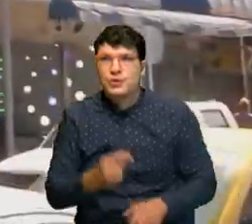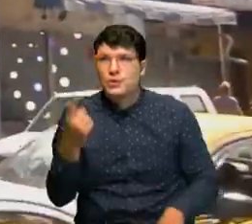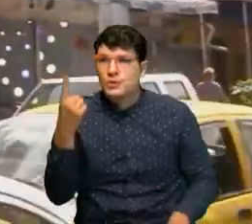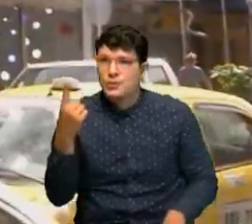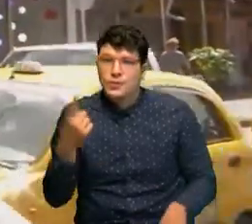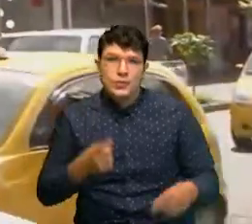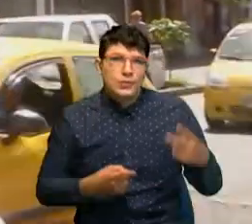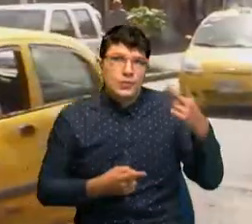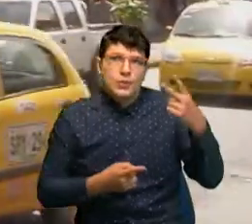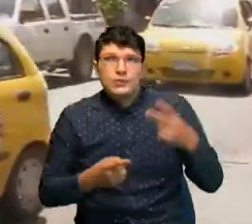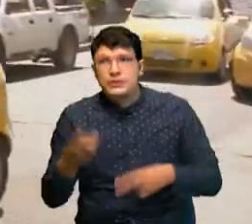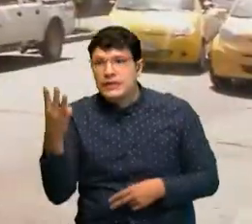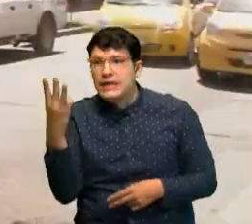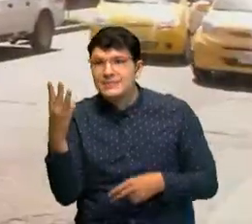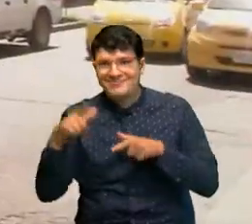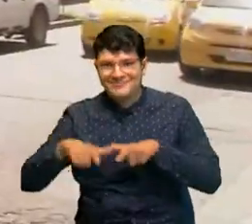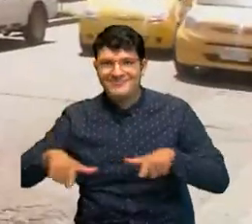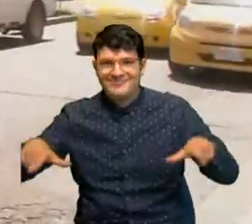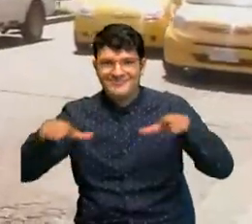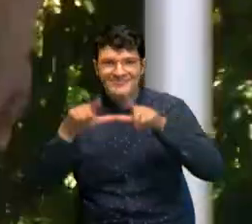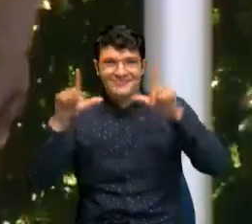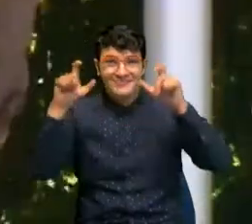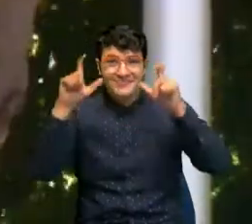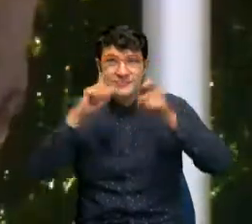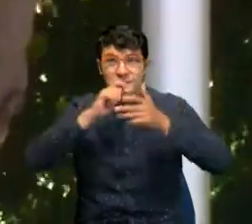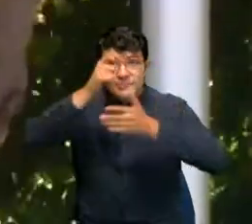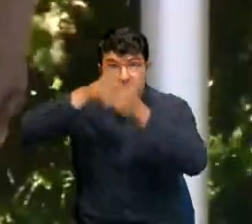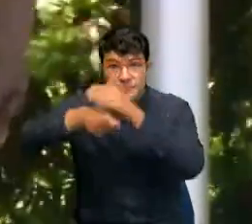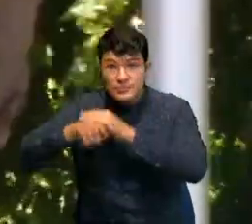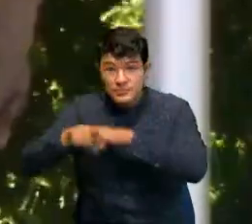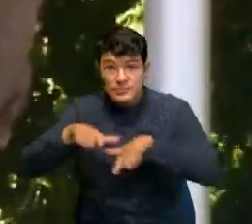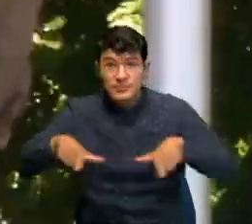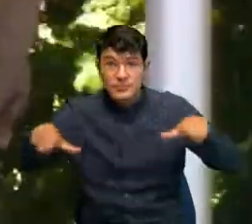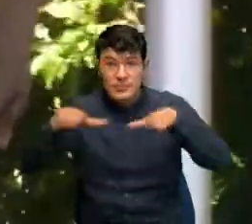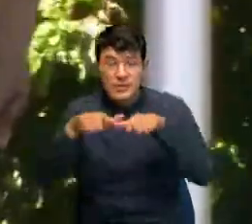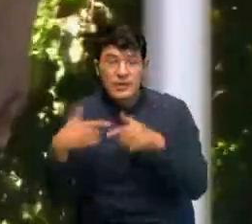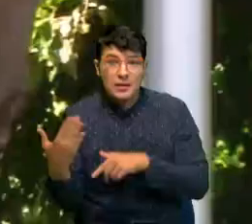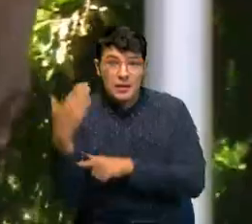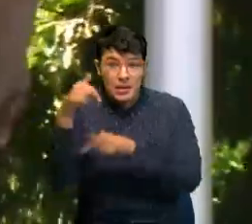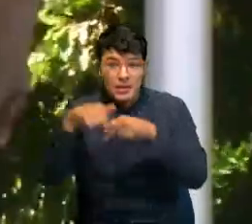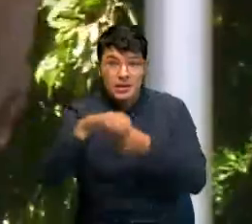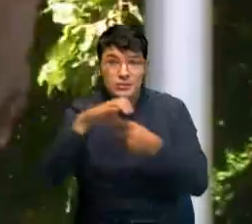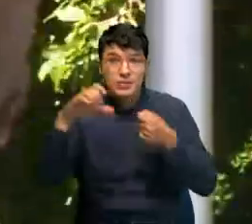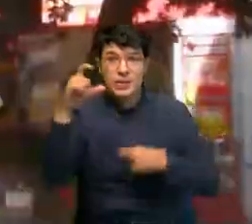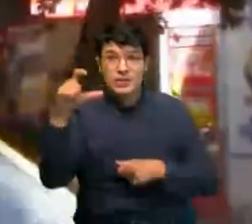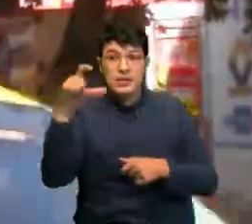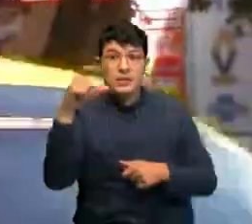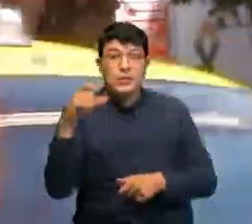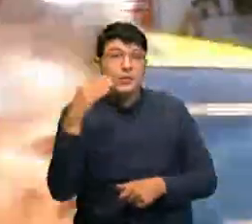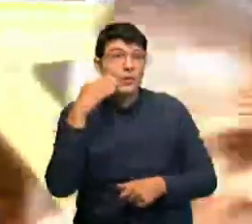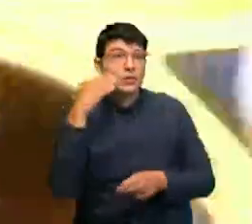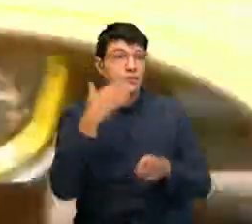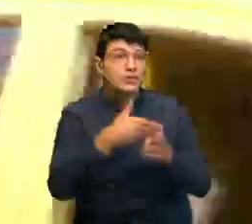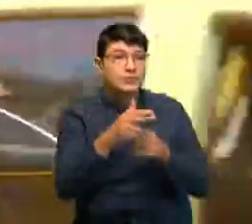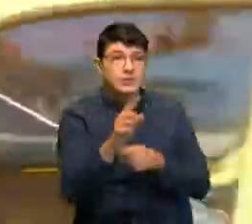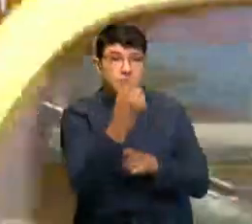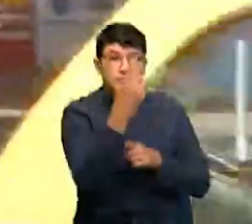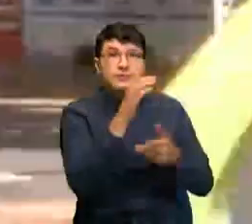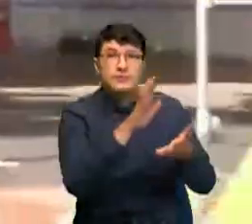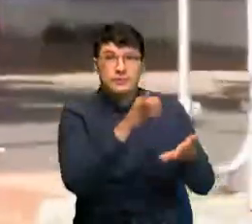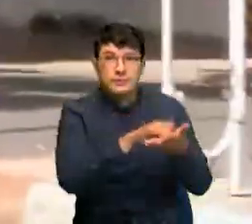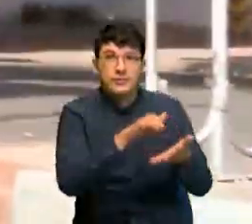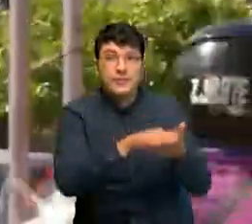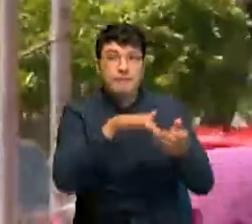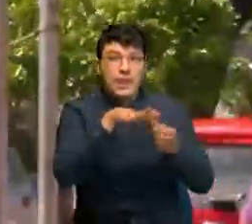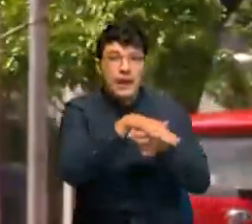y tres. Estos son los tres nuevos puntos de fotomultas que entrarán a funcionar en Cúcuta. El primero ubicado en el barrio La